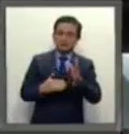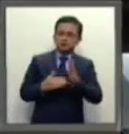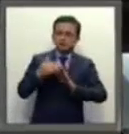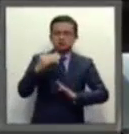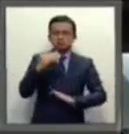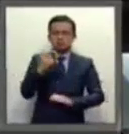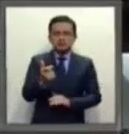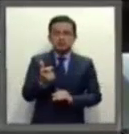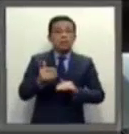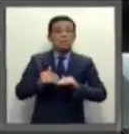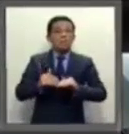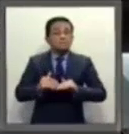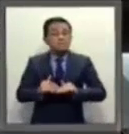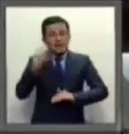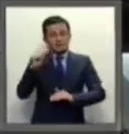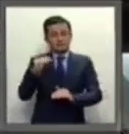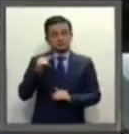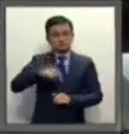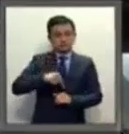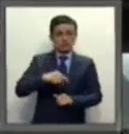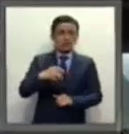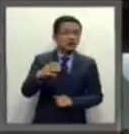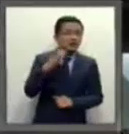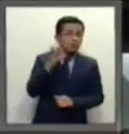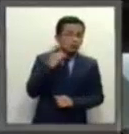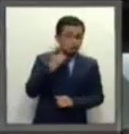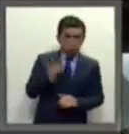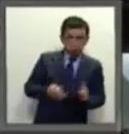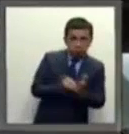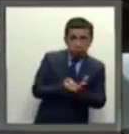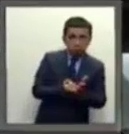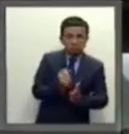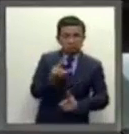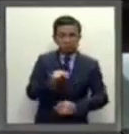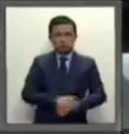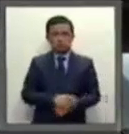222.000.000.000 de pesos adicionales que esta Cámara de Diputados no aprobó.